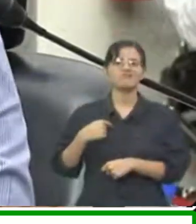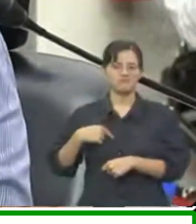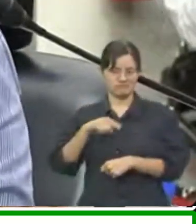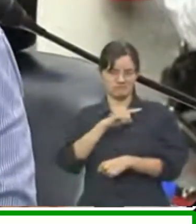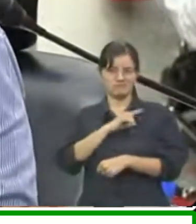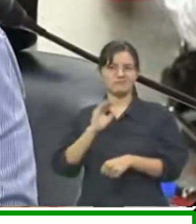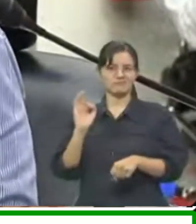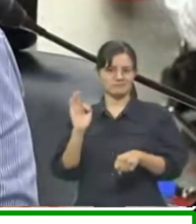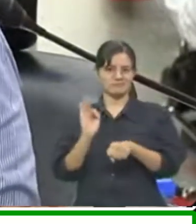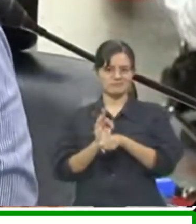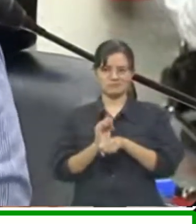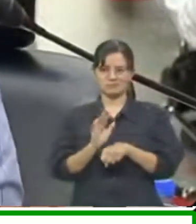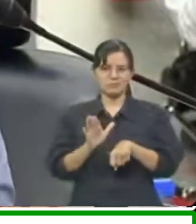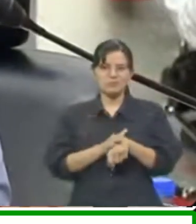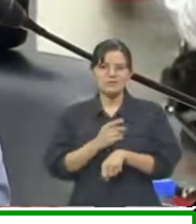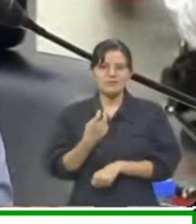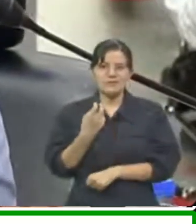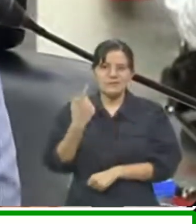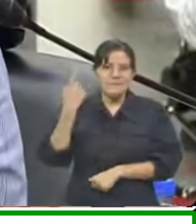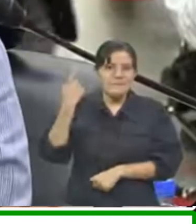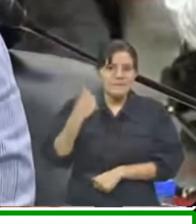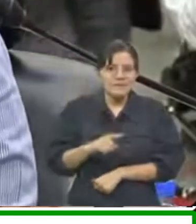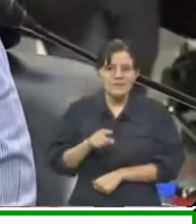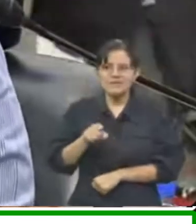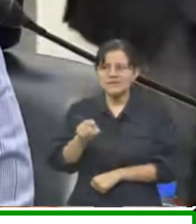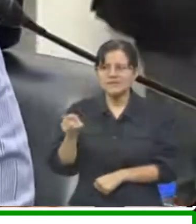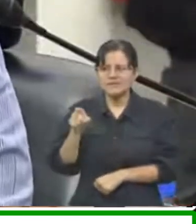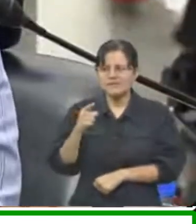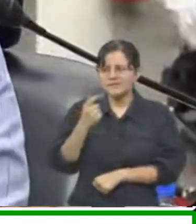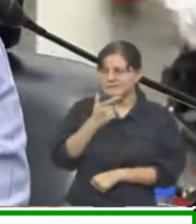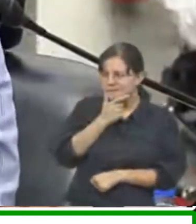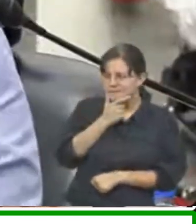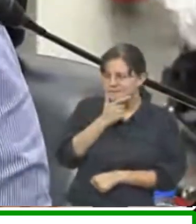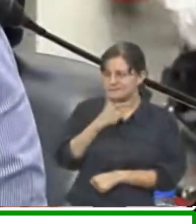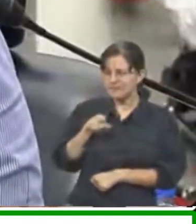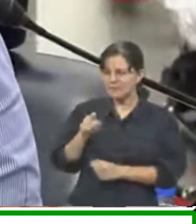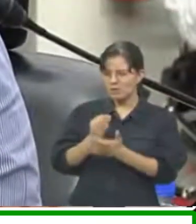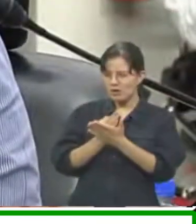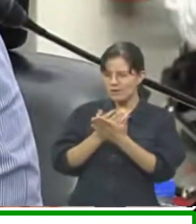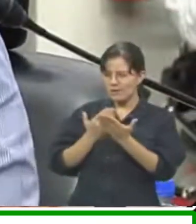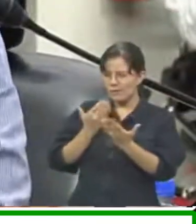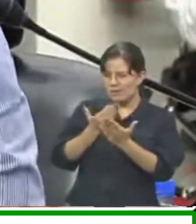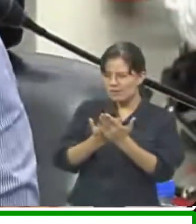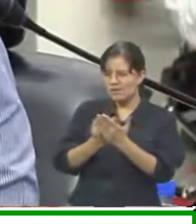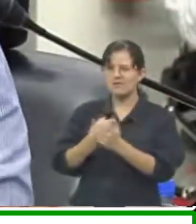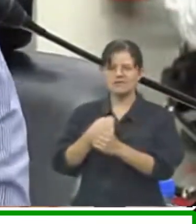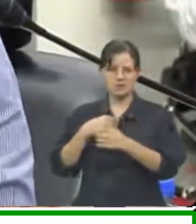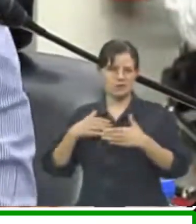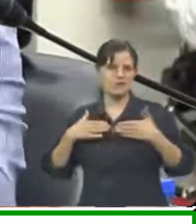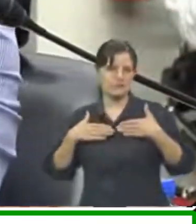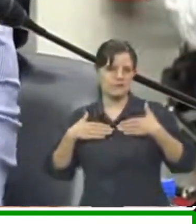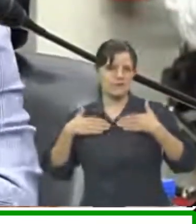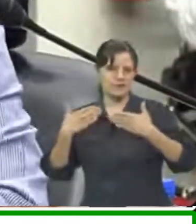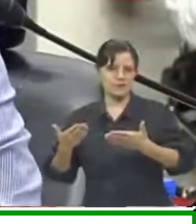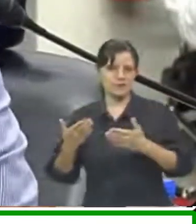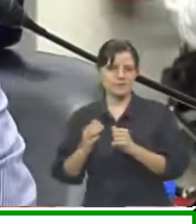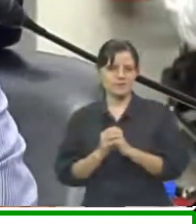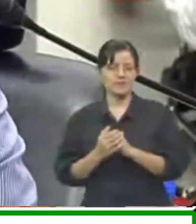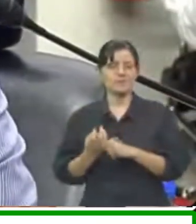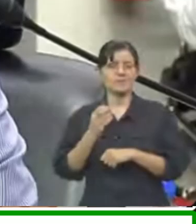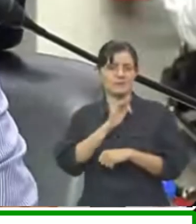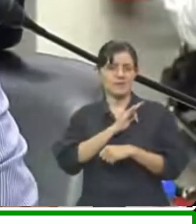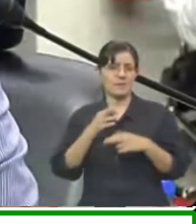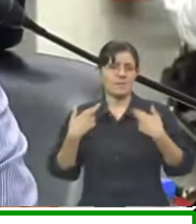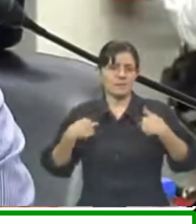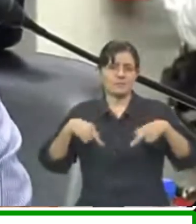vieron con simpatía y confían en las propuestas que nosotros hicimos para representarlos y para ejercer la